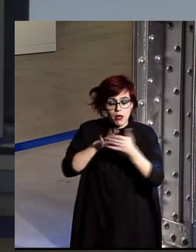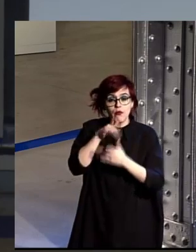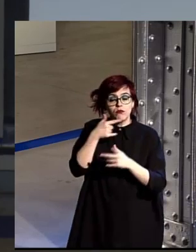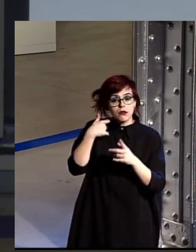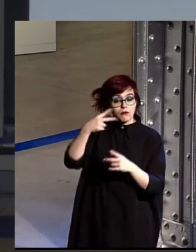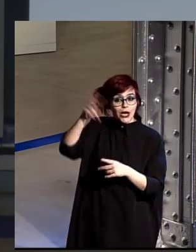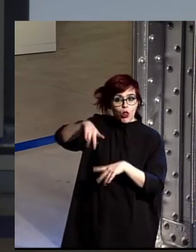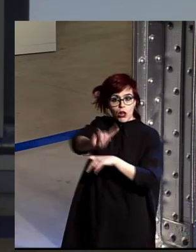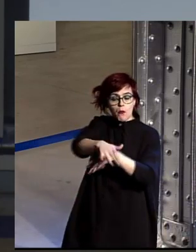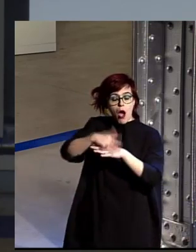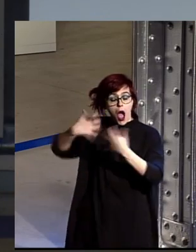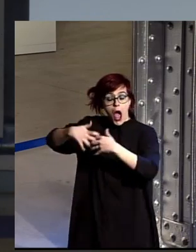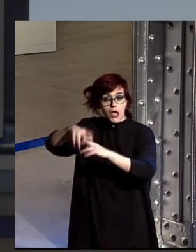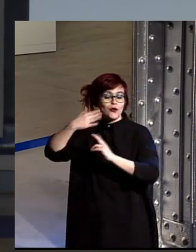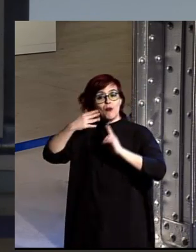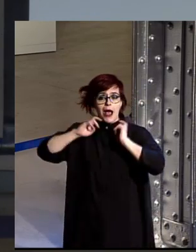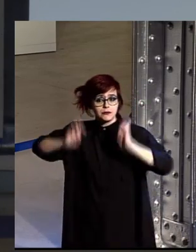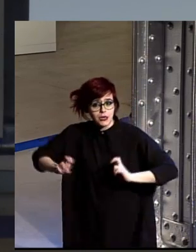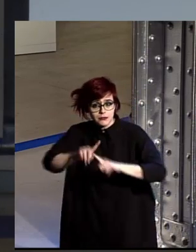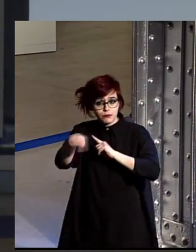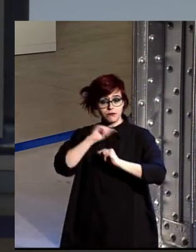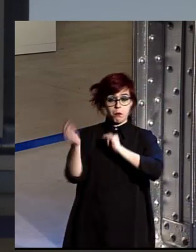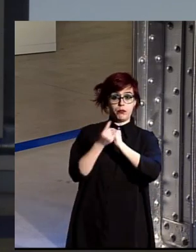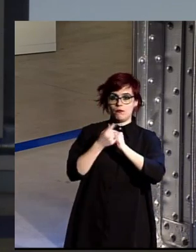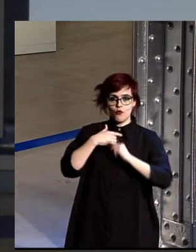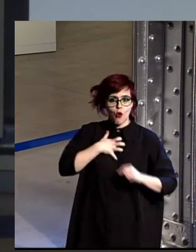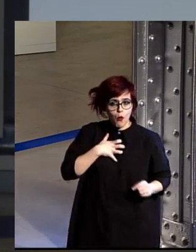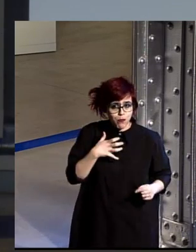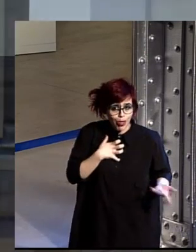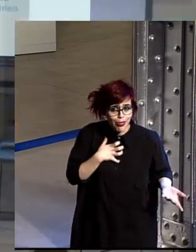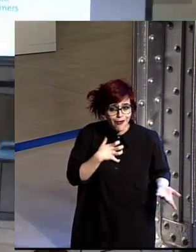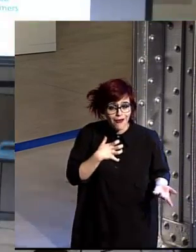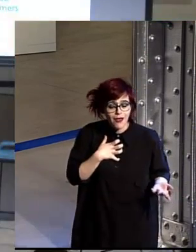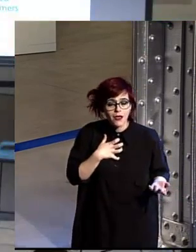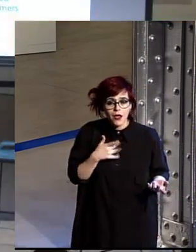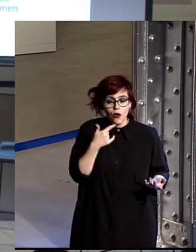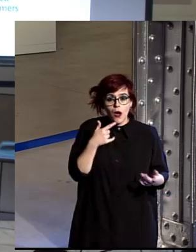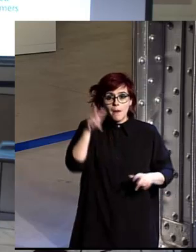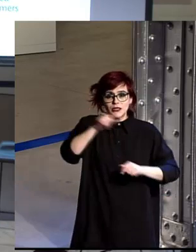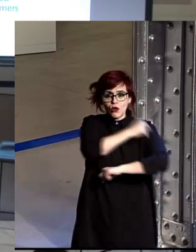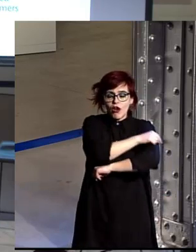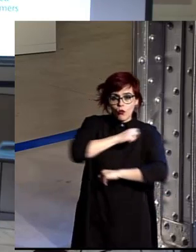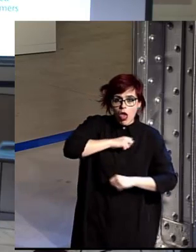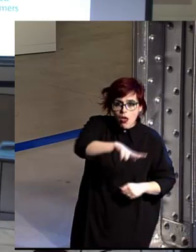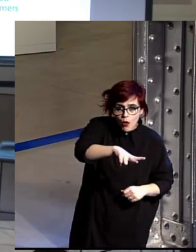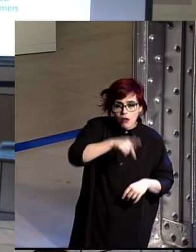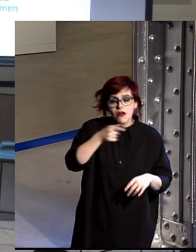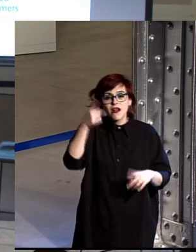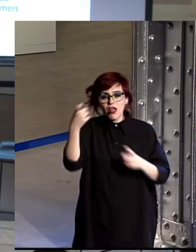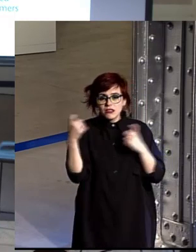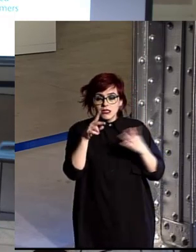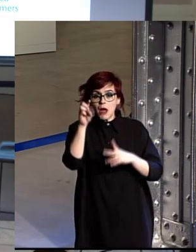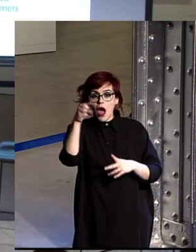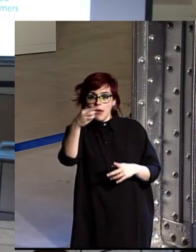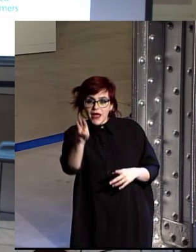que la reconozca. Entonces, claro, toda la gente que ha trabajado en una vacuna de ébola tenía un problema, que es como, joder, necesitamos la GP, pero el virus tiene